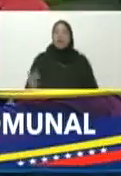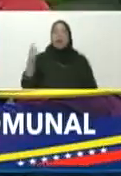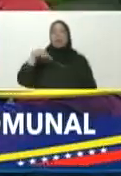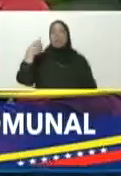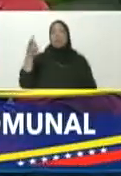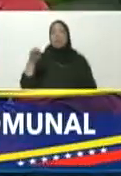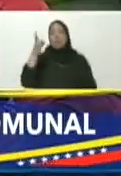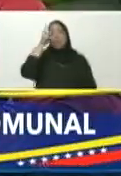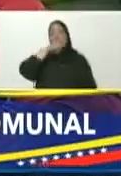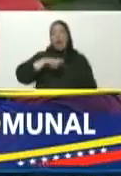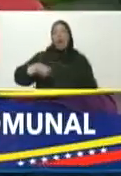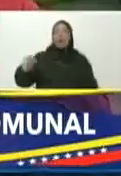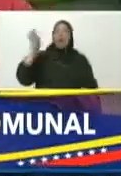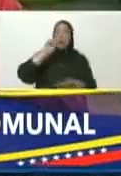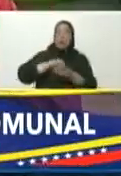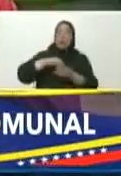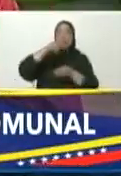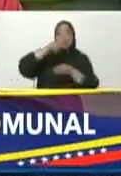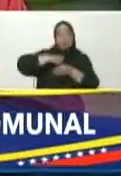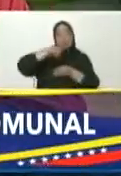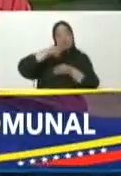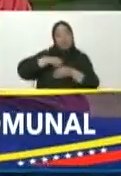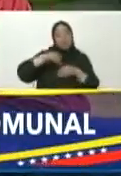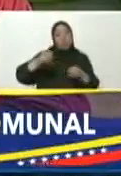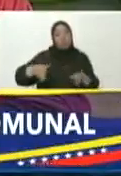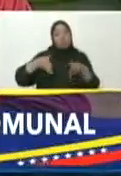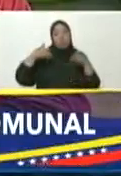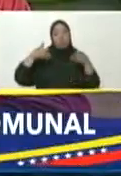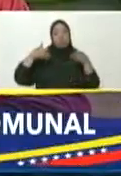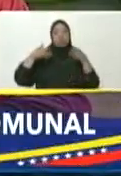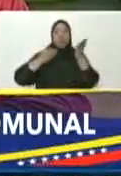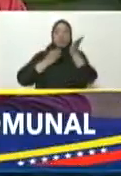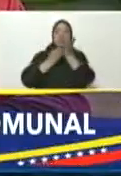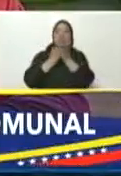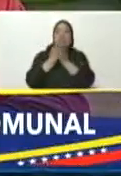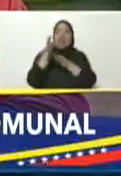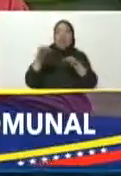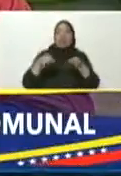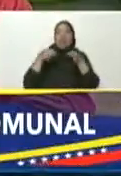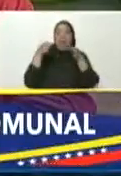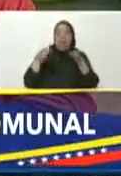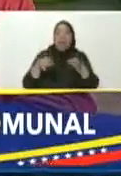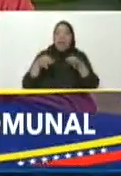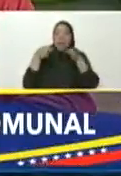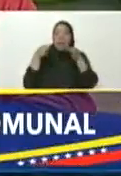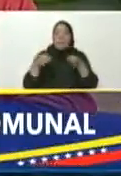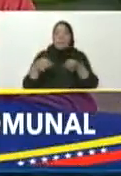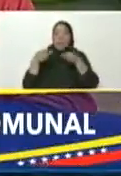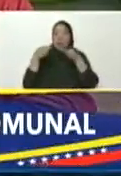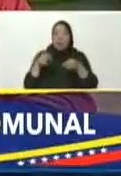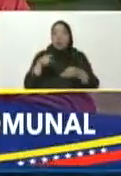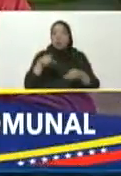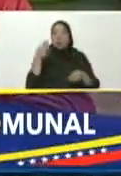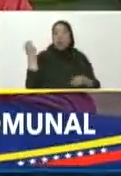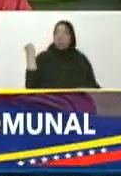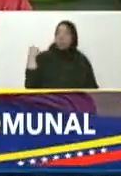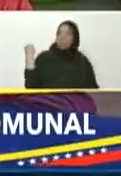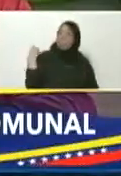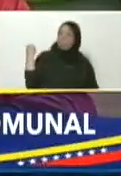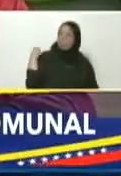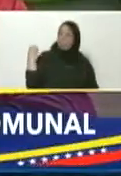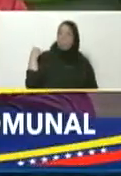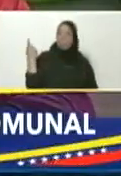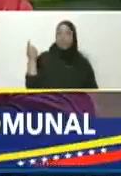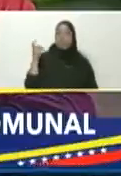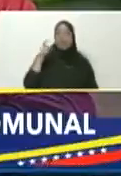pasado. Y usted, que siempre nos los pidió desde que llegamos, de estar atento a los más humildes, a los